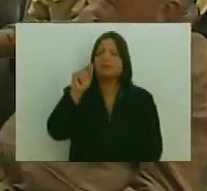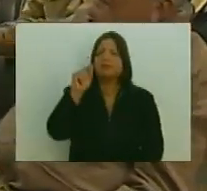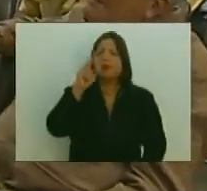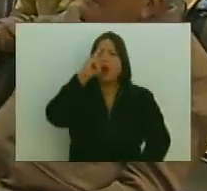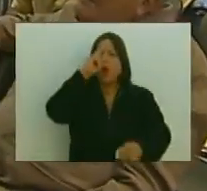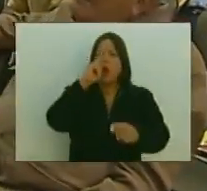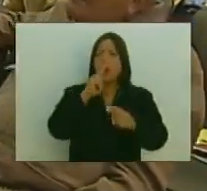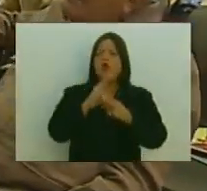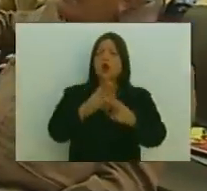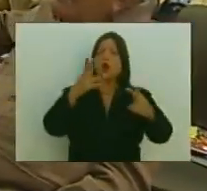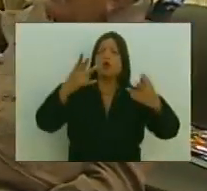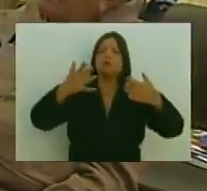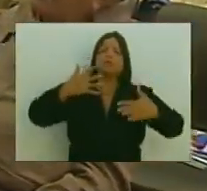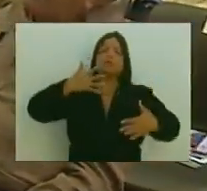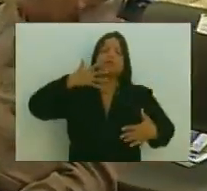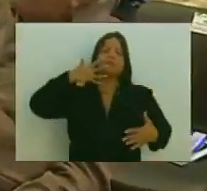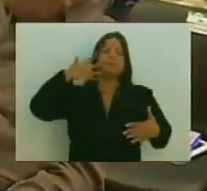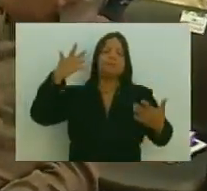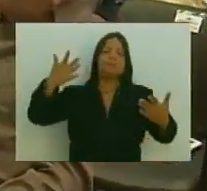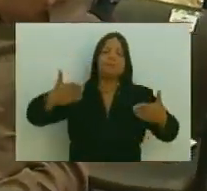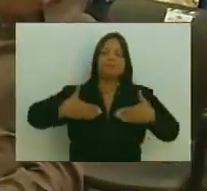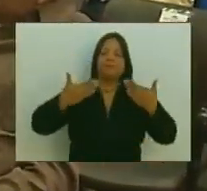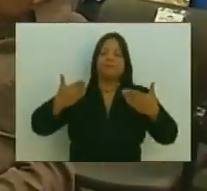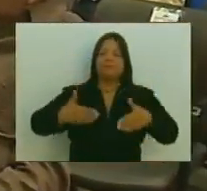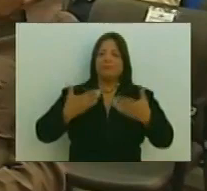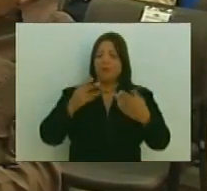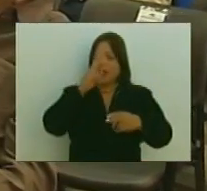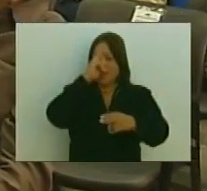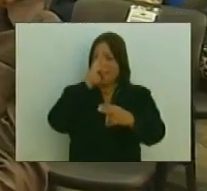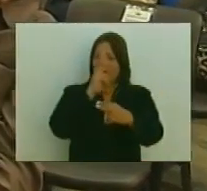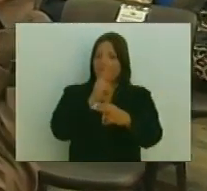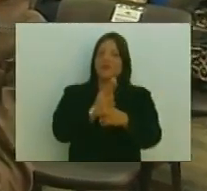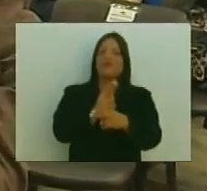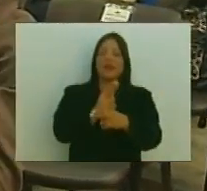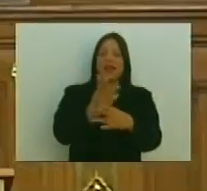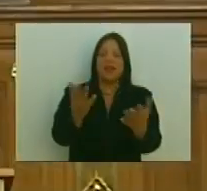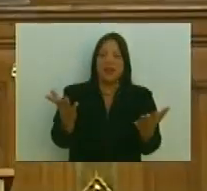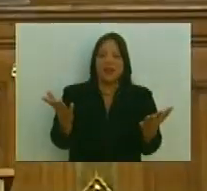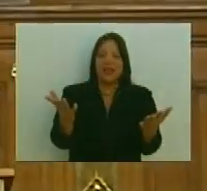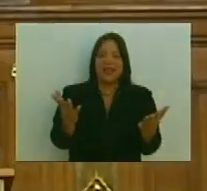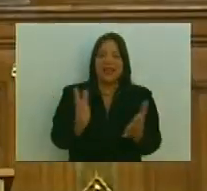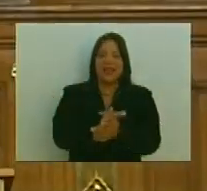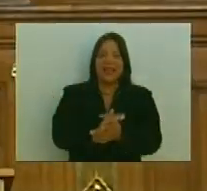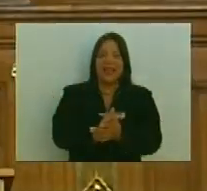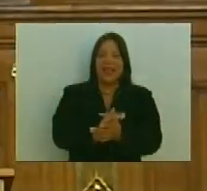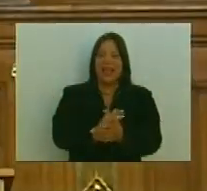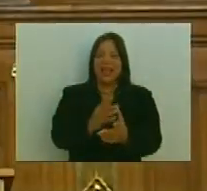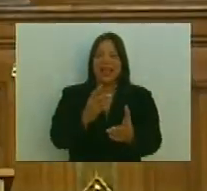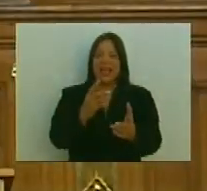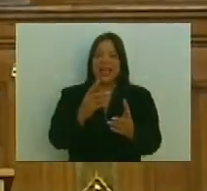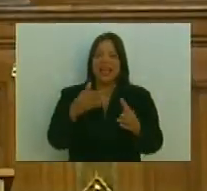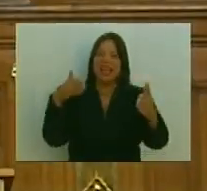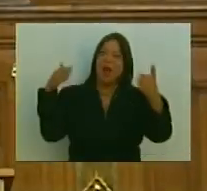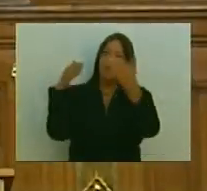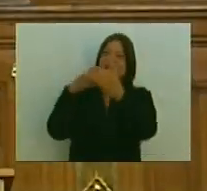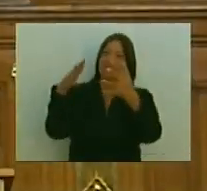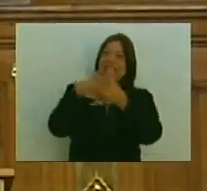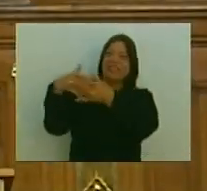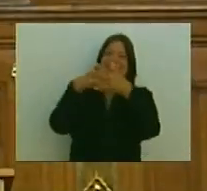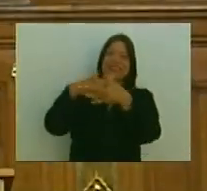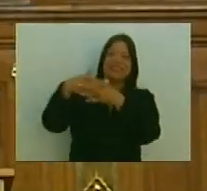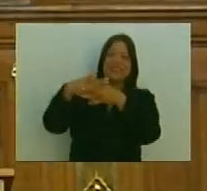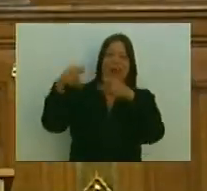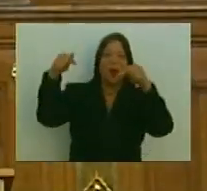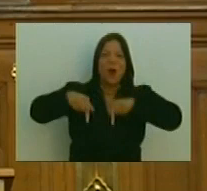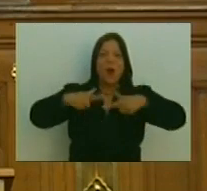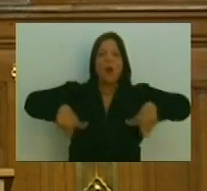honor, es un orgullo, es un motivo de privilegio, y además es una ofensa para el imperio norteamericano que hoy